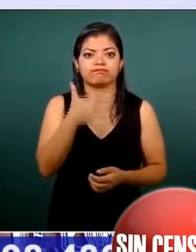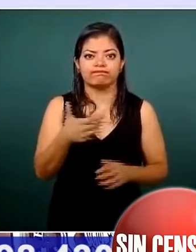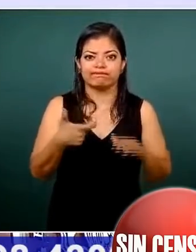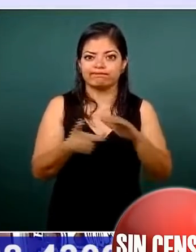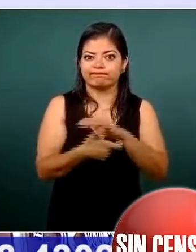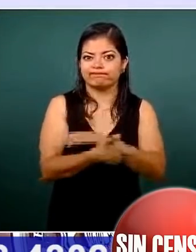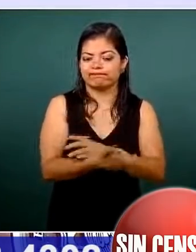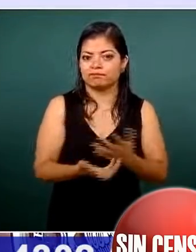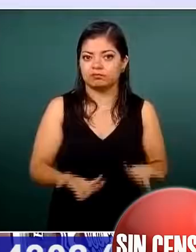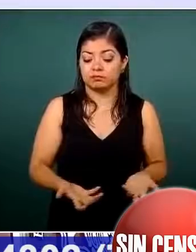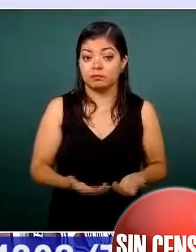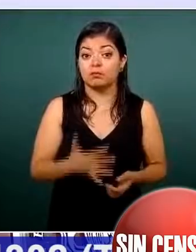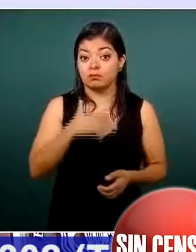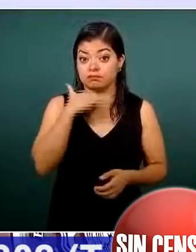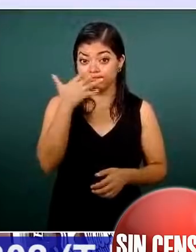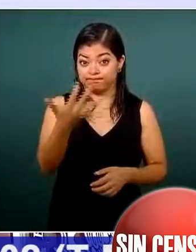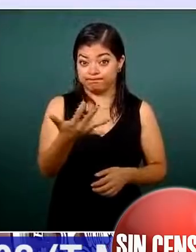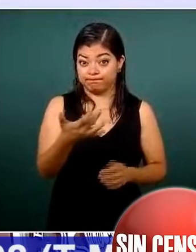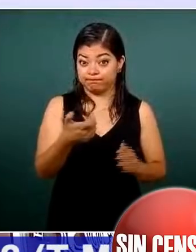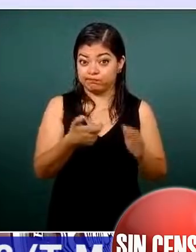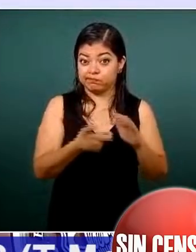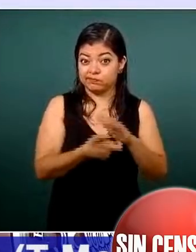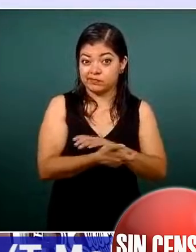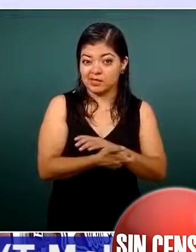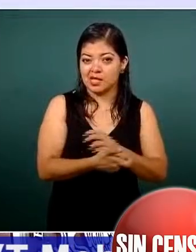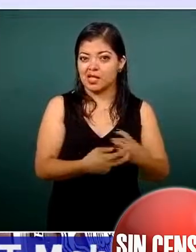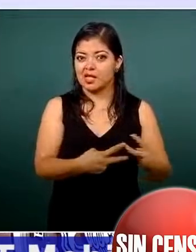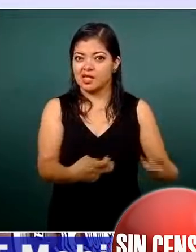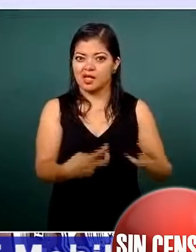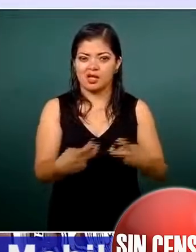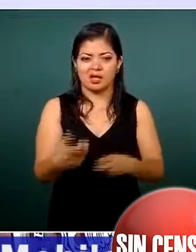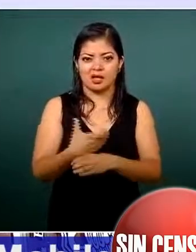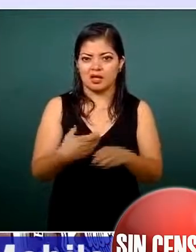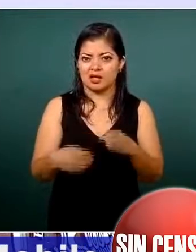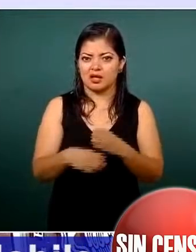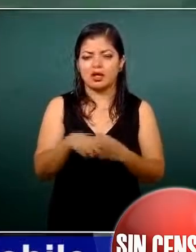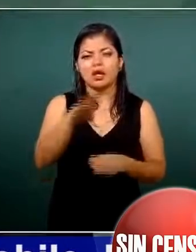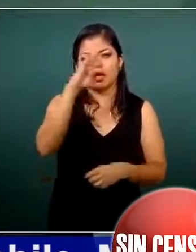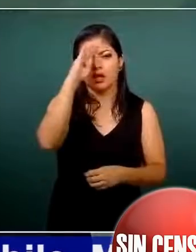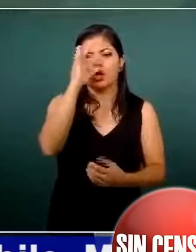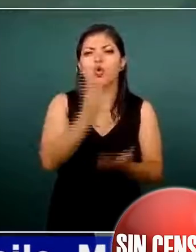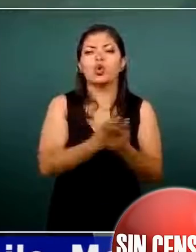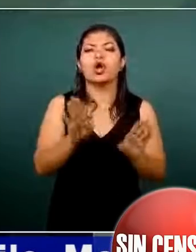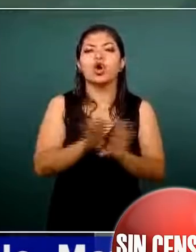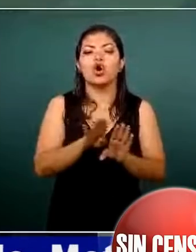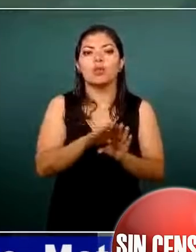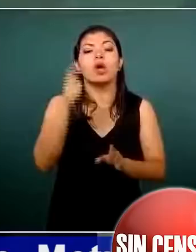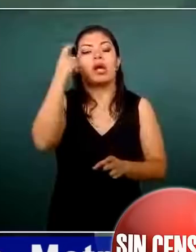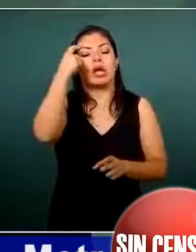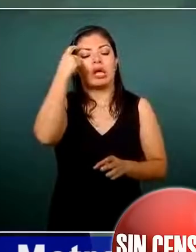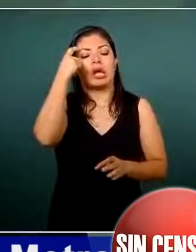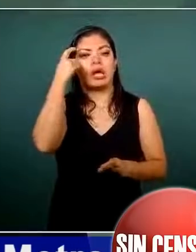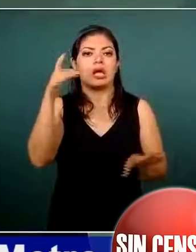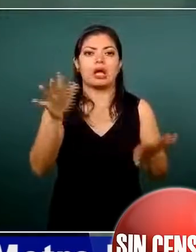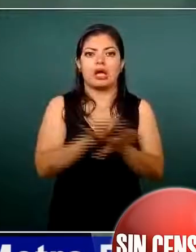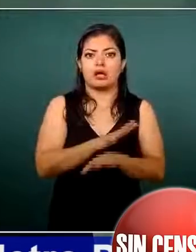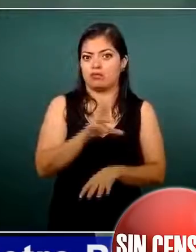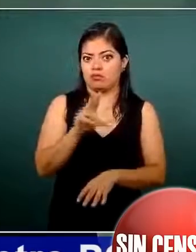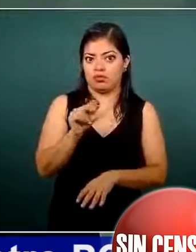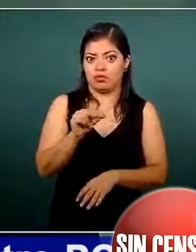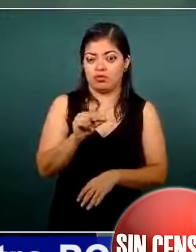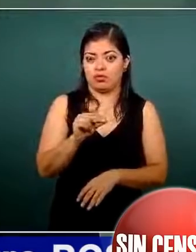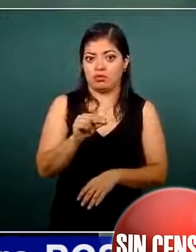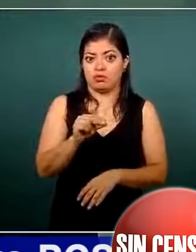Y la corrupción no solo hay que combatirla por razones de índole moral, sino porque se pueden liberar